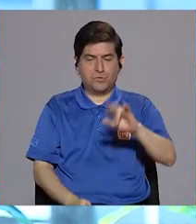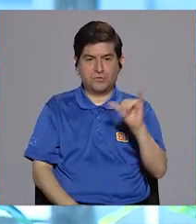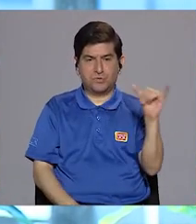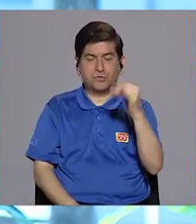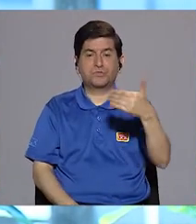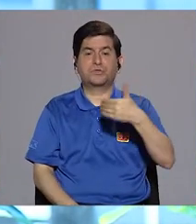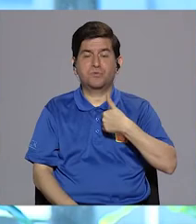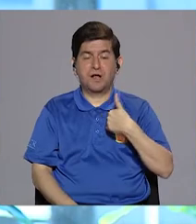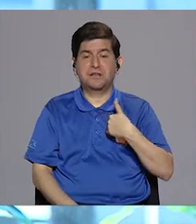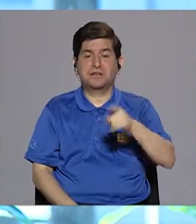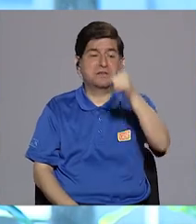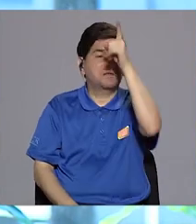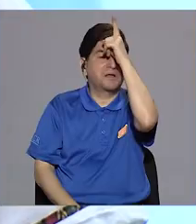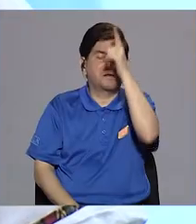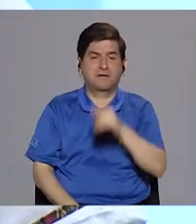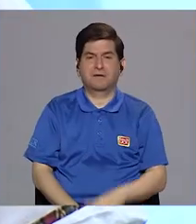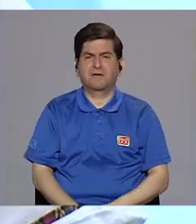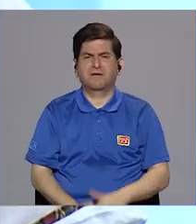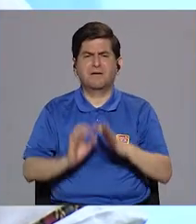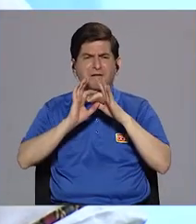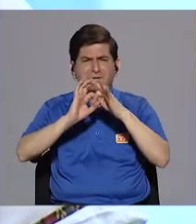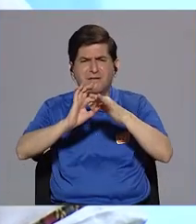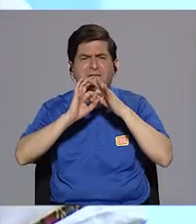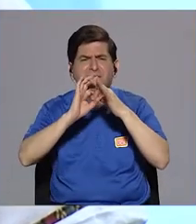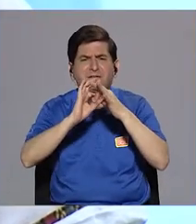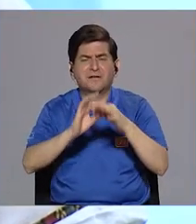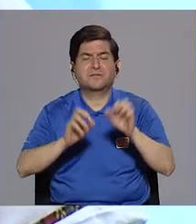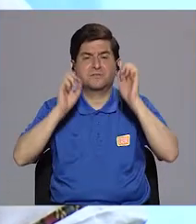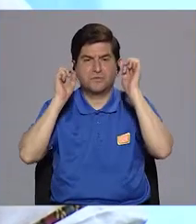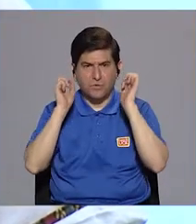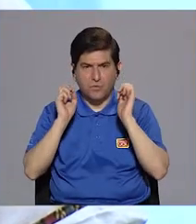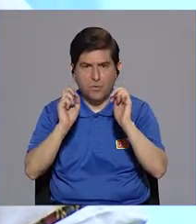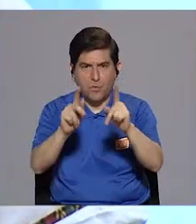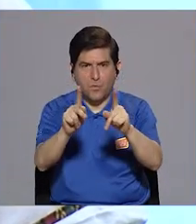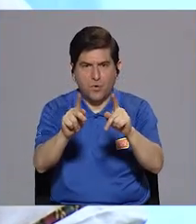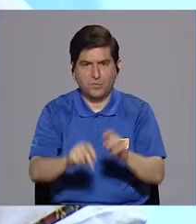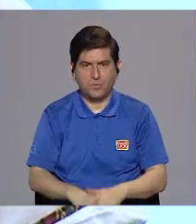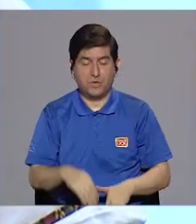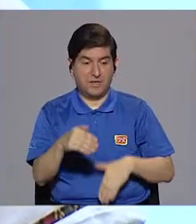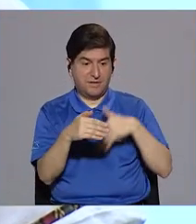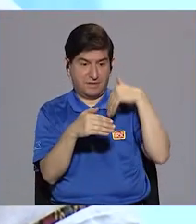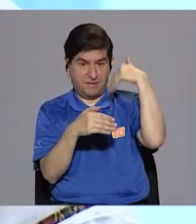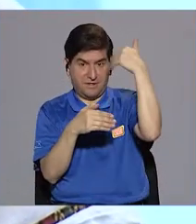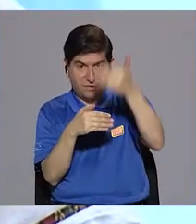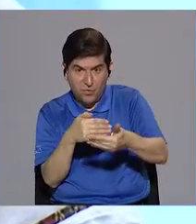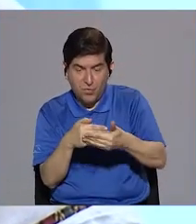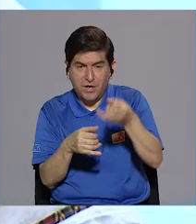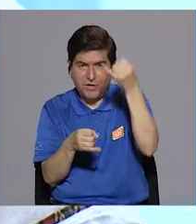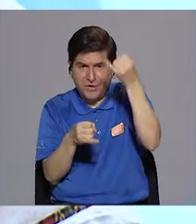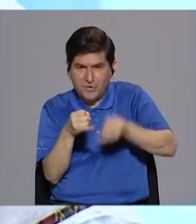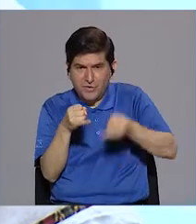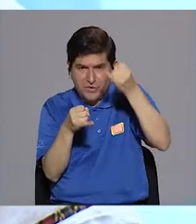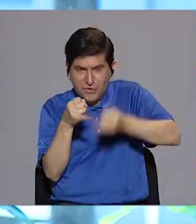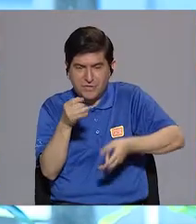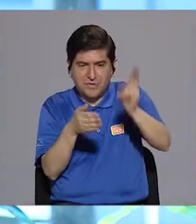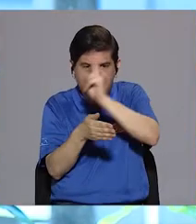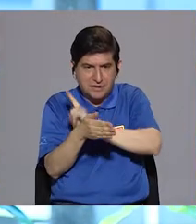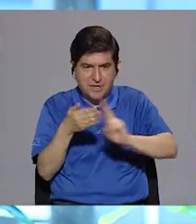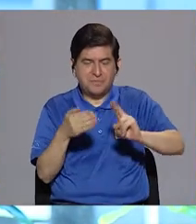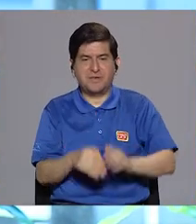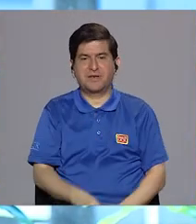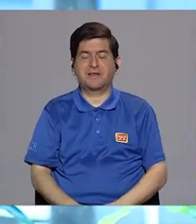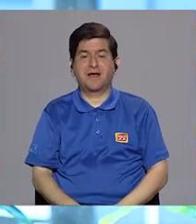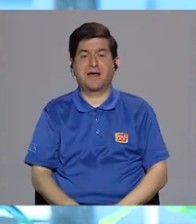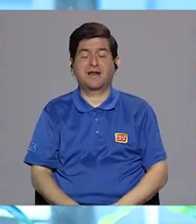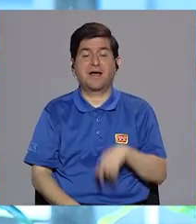Costa Rica es la misma que pueden vivir en Alemania y está íntimamente relacionado con la posibilidad de después determinar en la